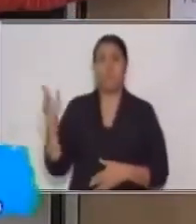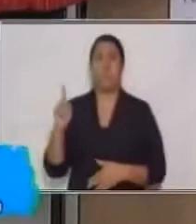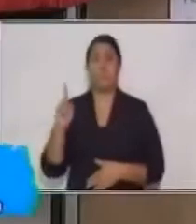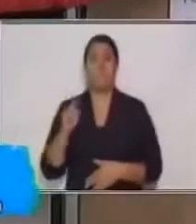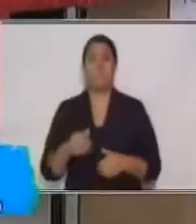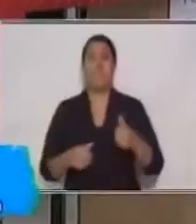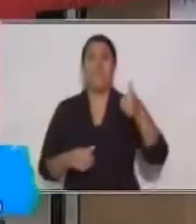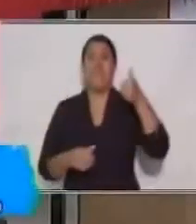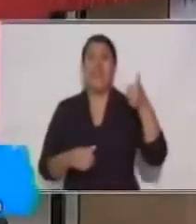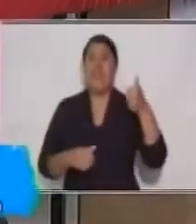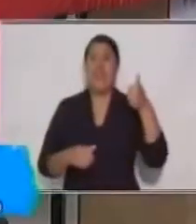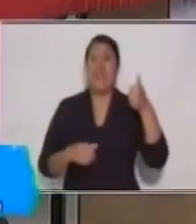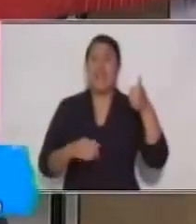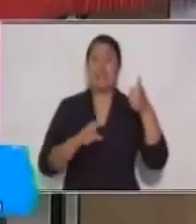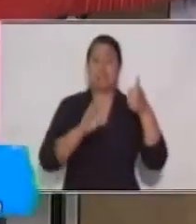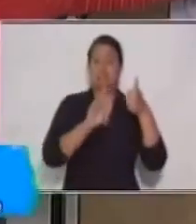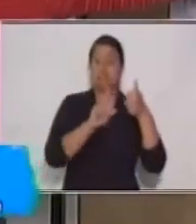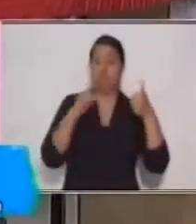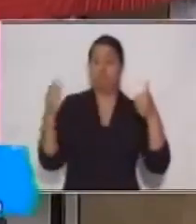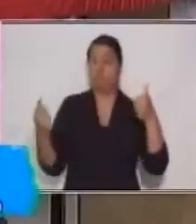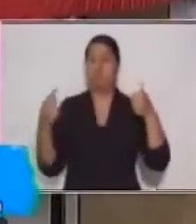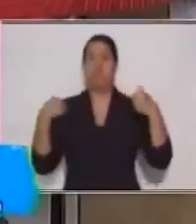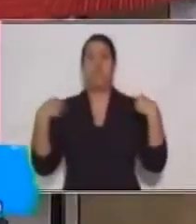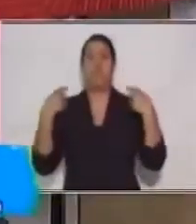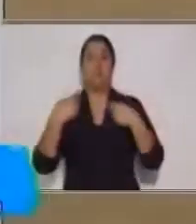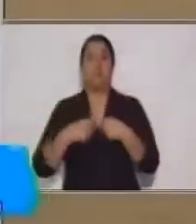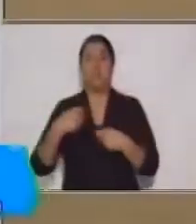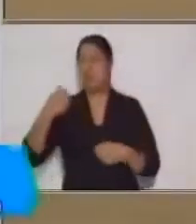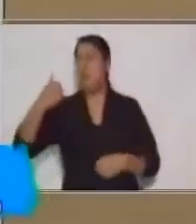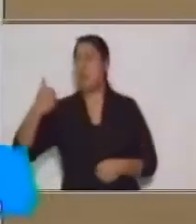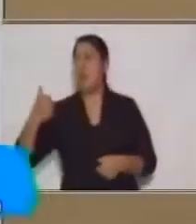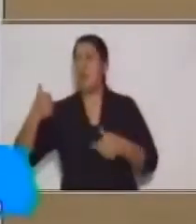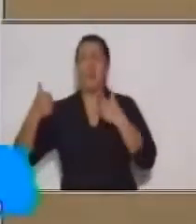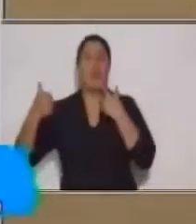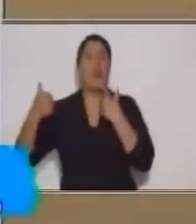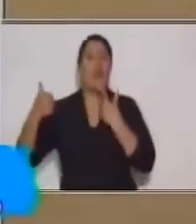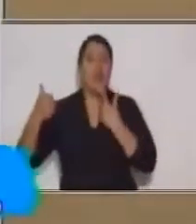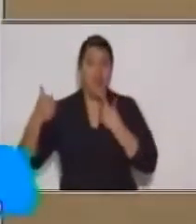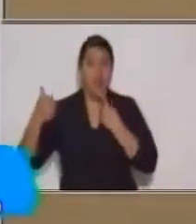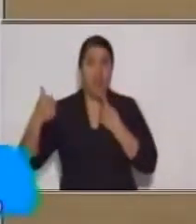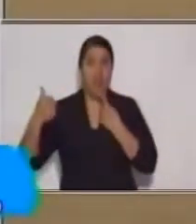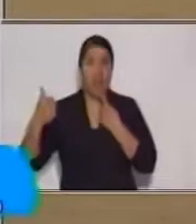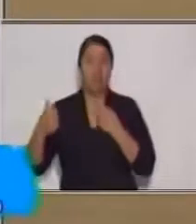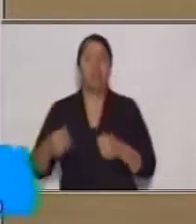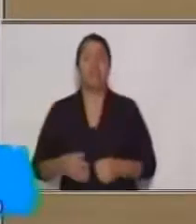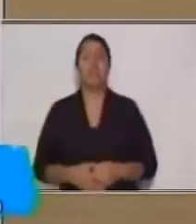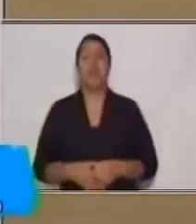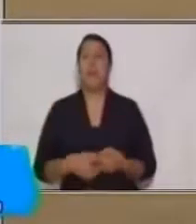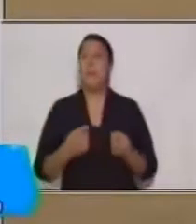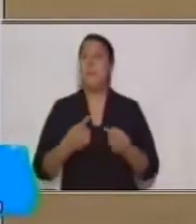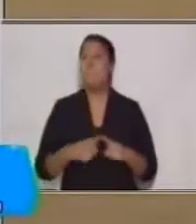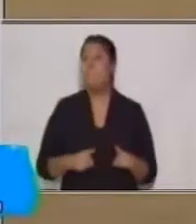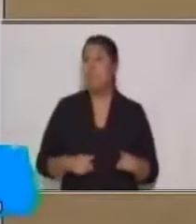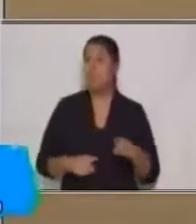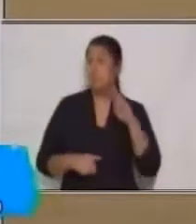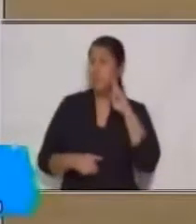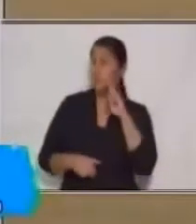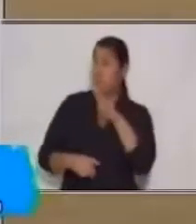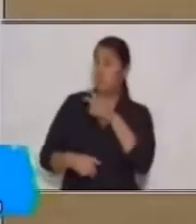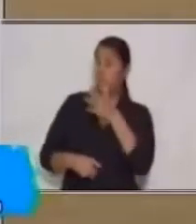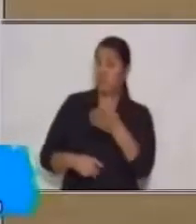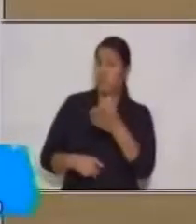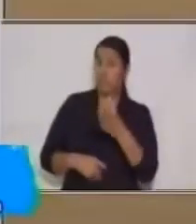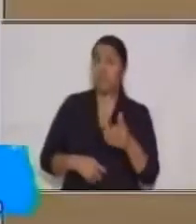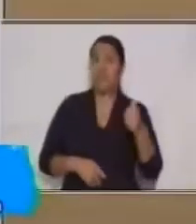grafía A en español va a ser A, entonces usted diga A en este momento. Pero si nosotros vemos la grafía de la A